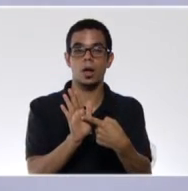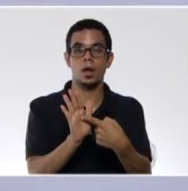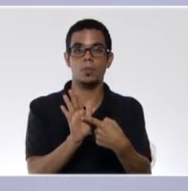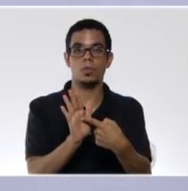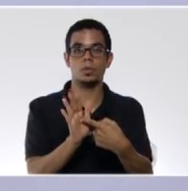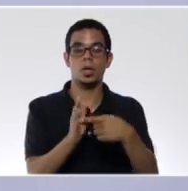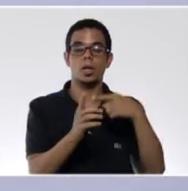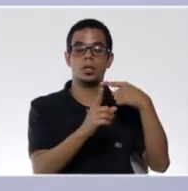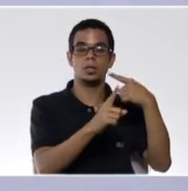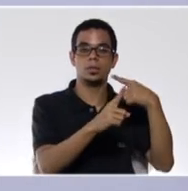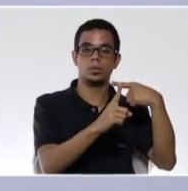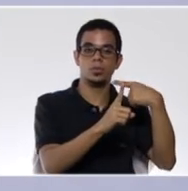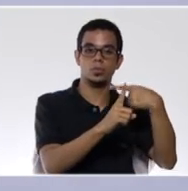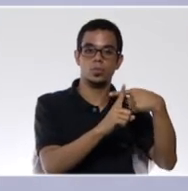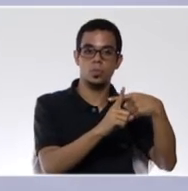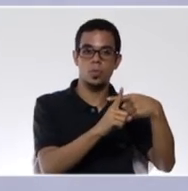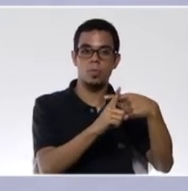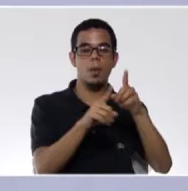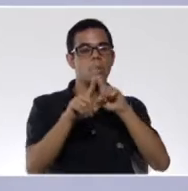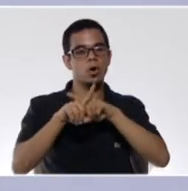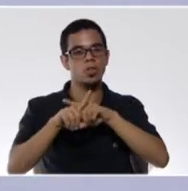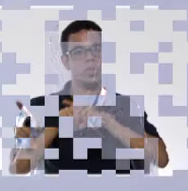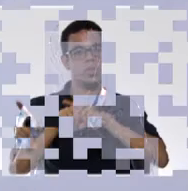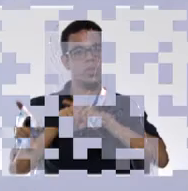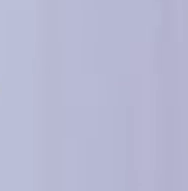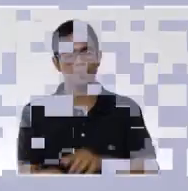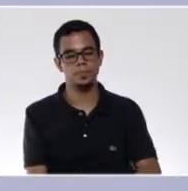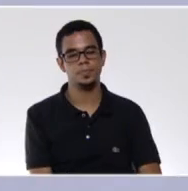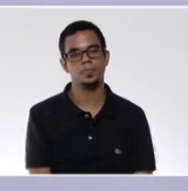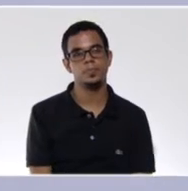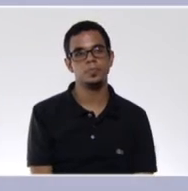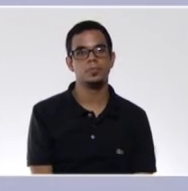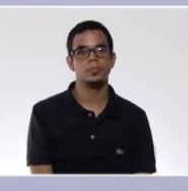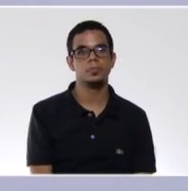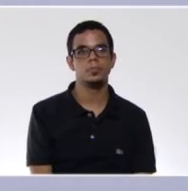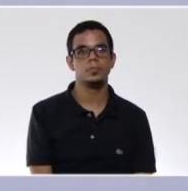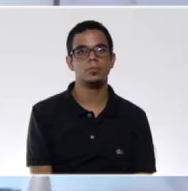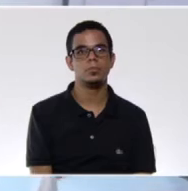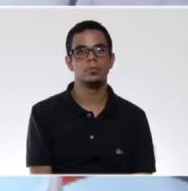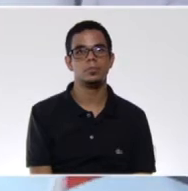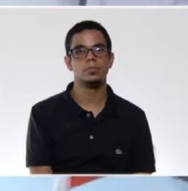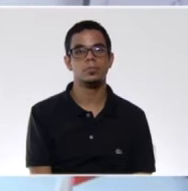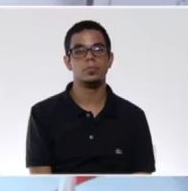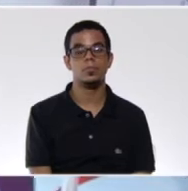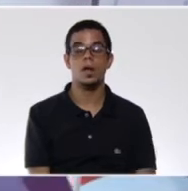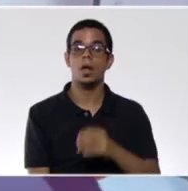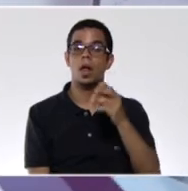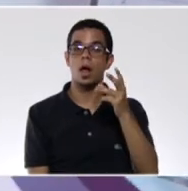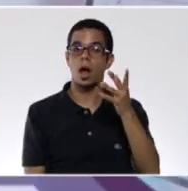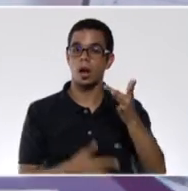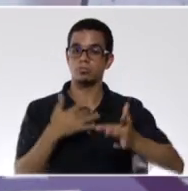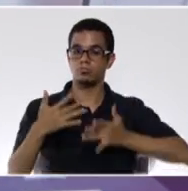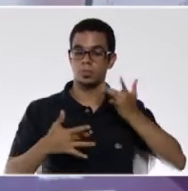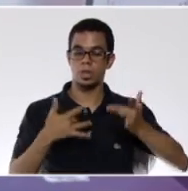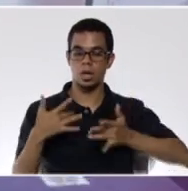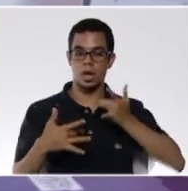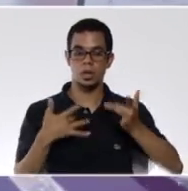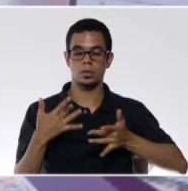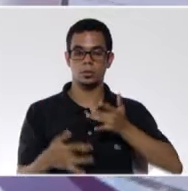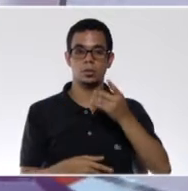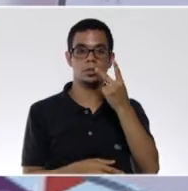expresión suma por su diferencia. Ahora continuemos con las actividades evaluativas